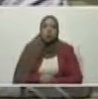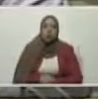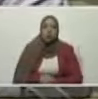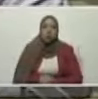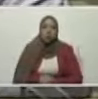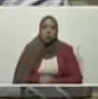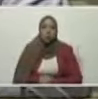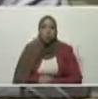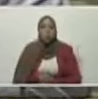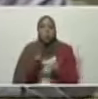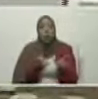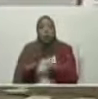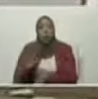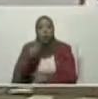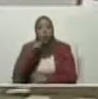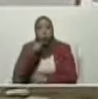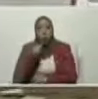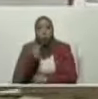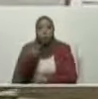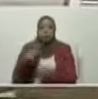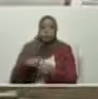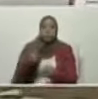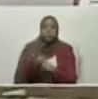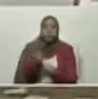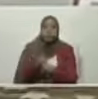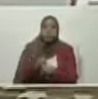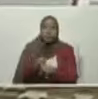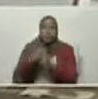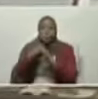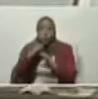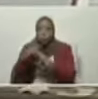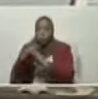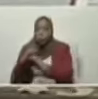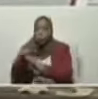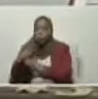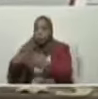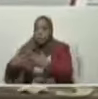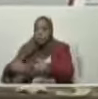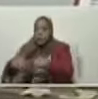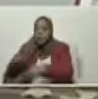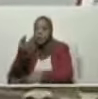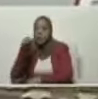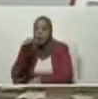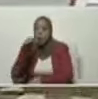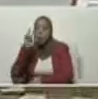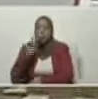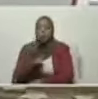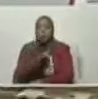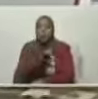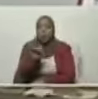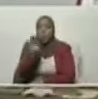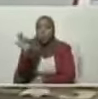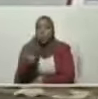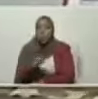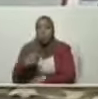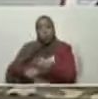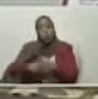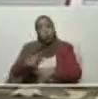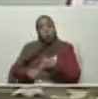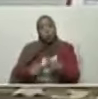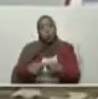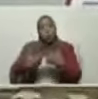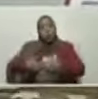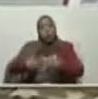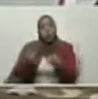con el acueducto. Ya tenemos un acueducto intermedio y un acueducto viejo que nos permite recuperar el 100% del agua que se producía a través de la